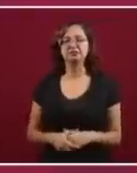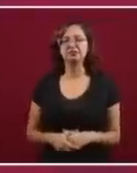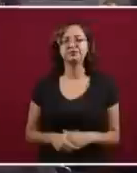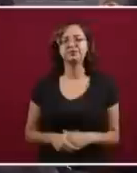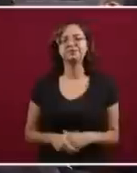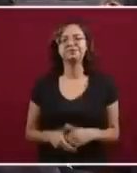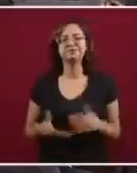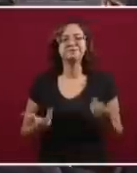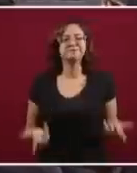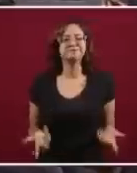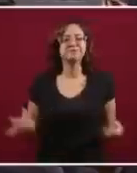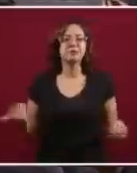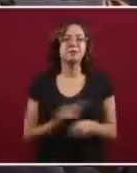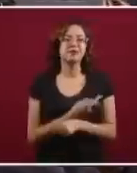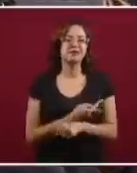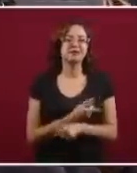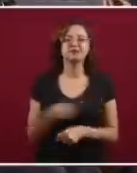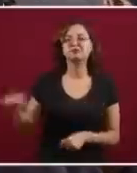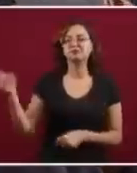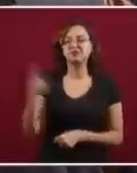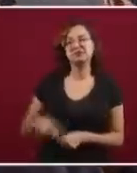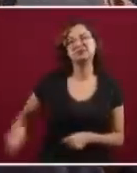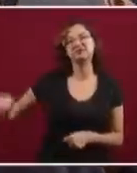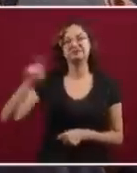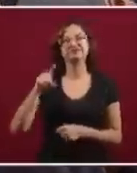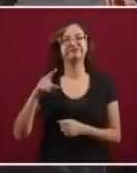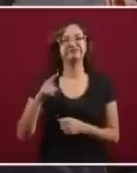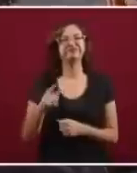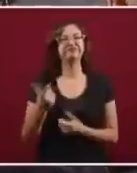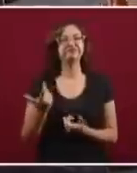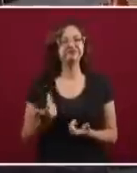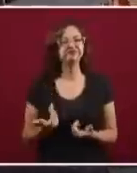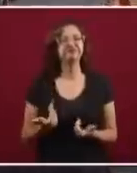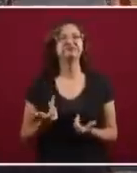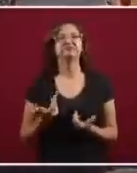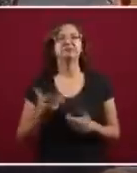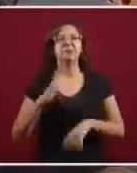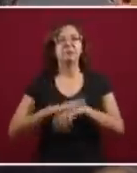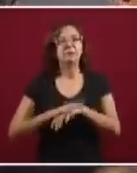lo único que hicieron fue acuñar esa frase